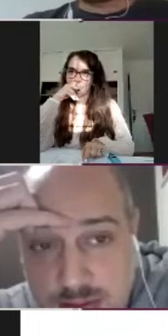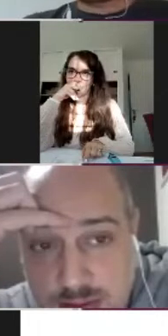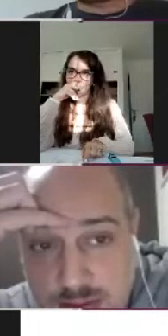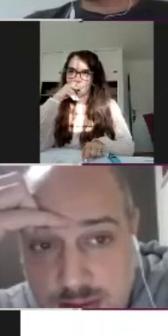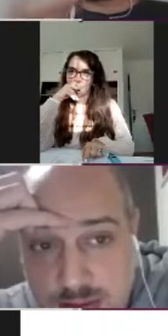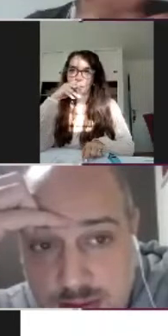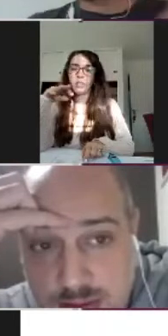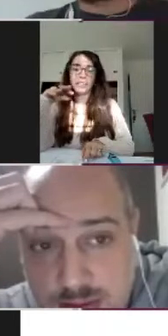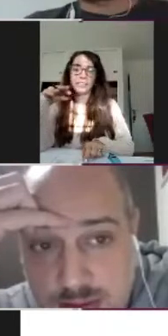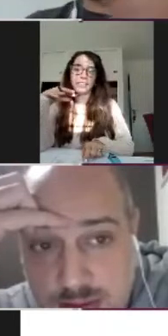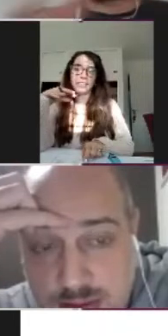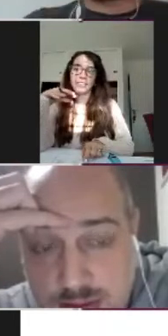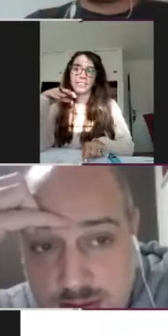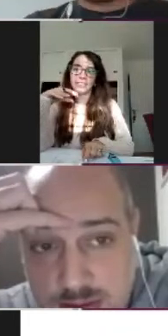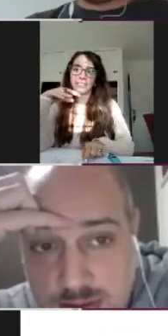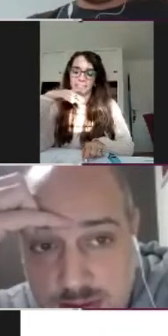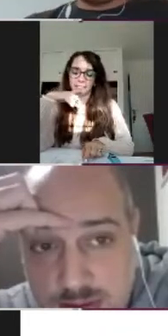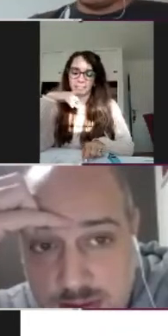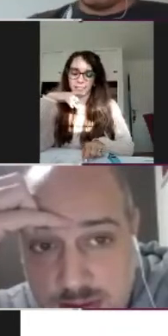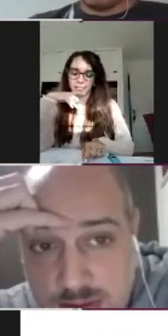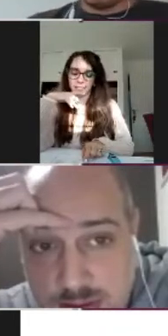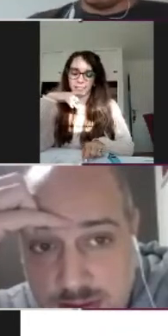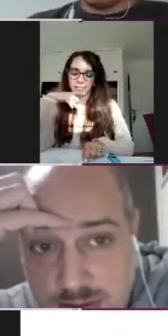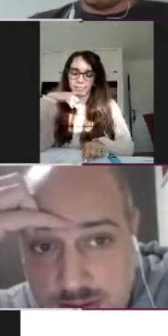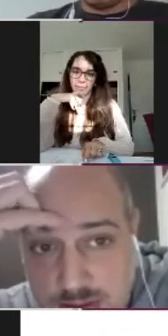Vos tenés que. El solo millar no 17. se cuenta.